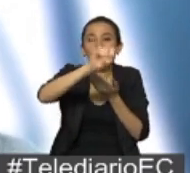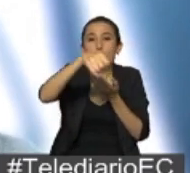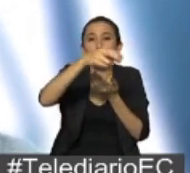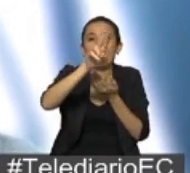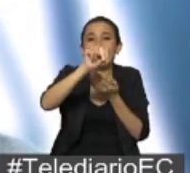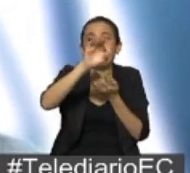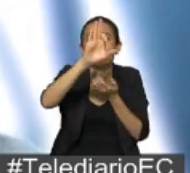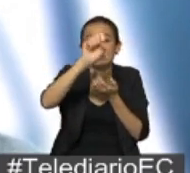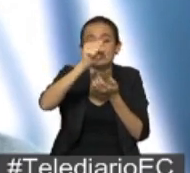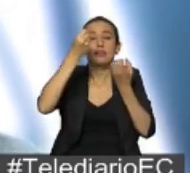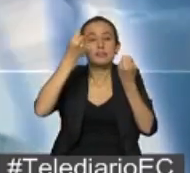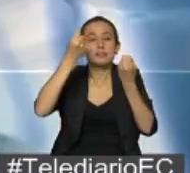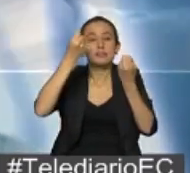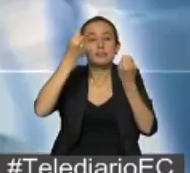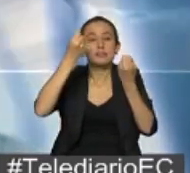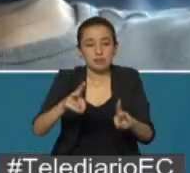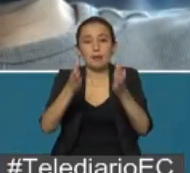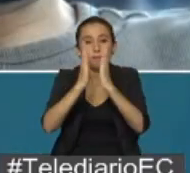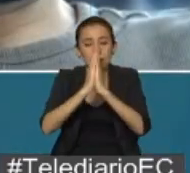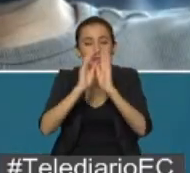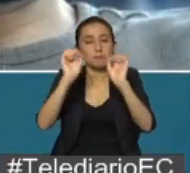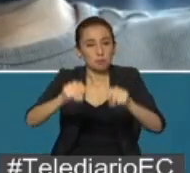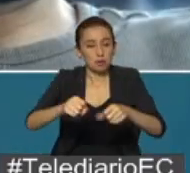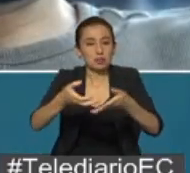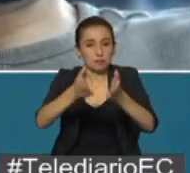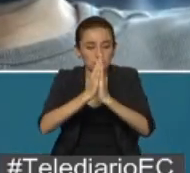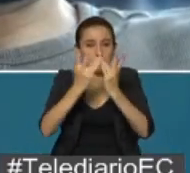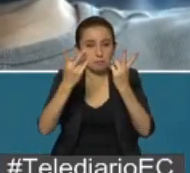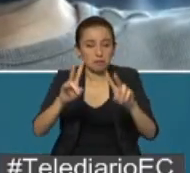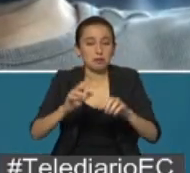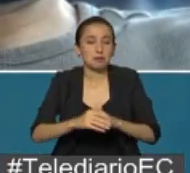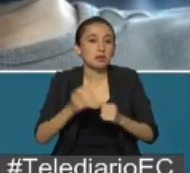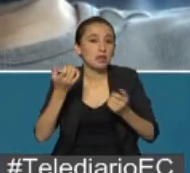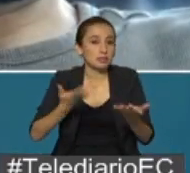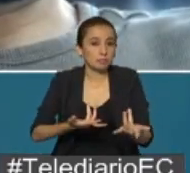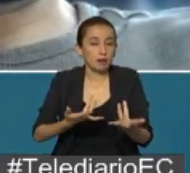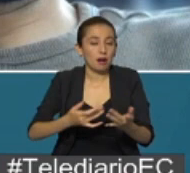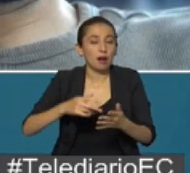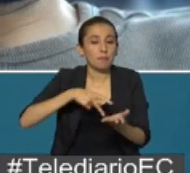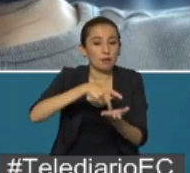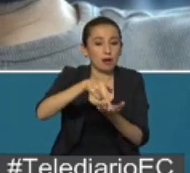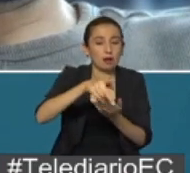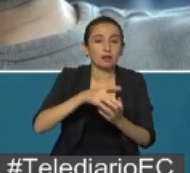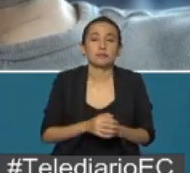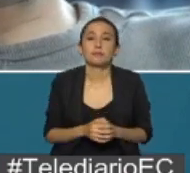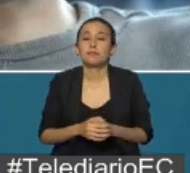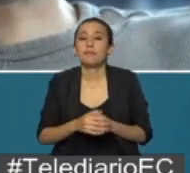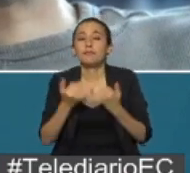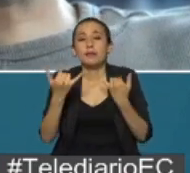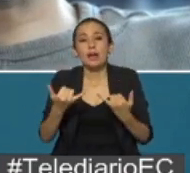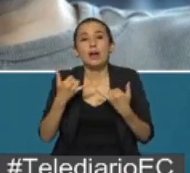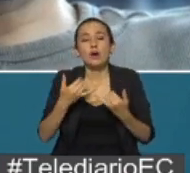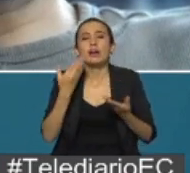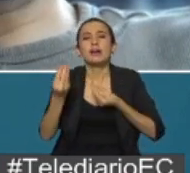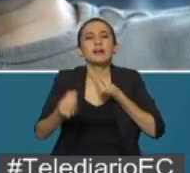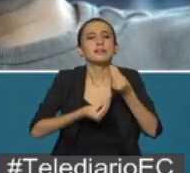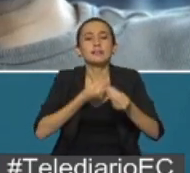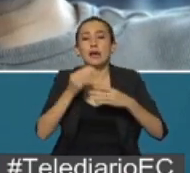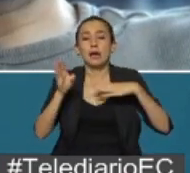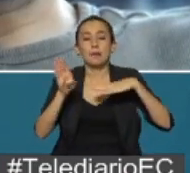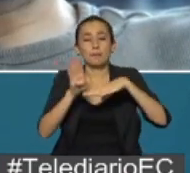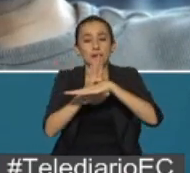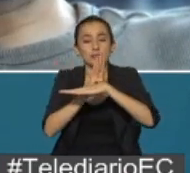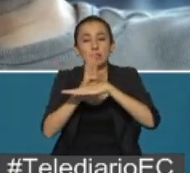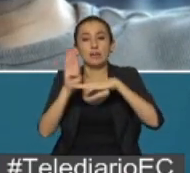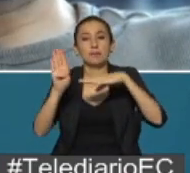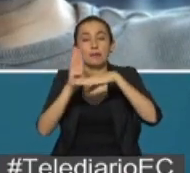requerimiento. En temas de transparencia, ¿qué nos puede indicar que está haciendo el Banco de Desarrollo del Ecuador en coordinación con la CERCOP